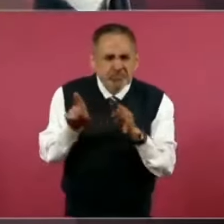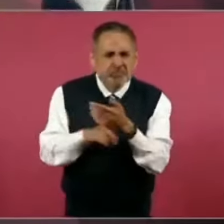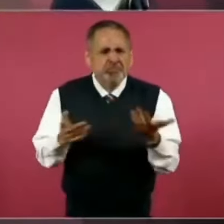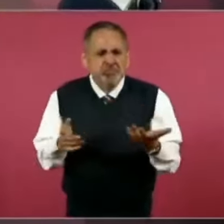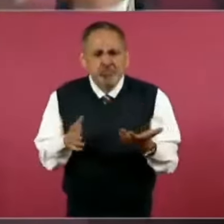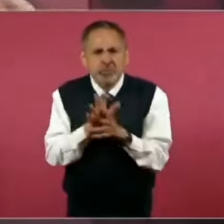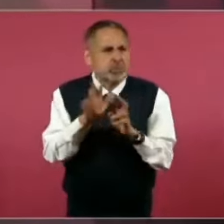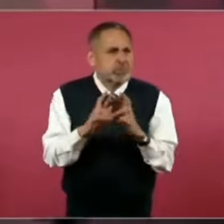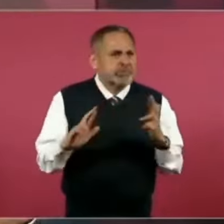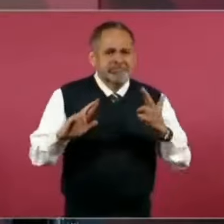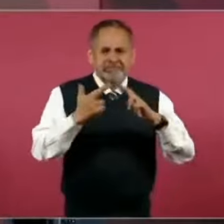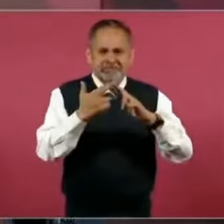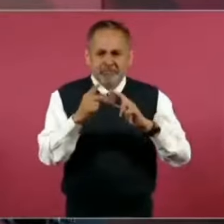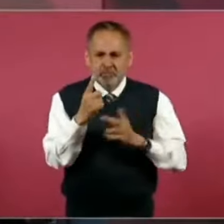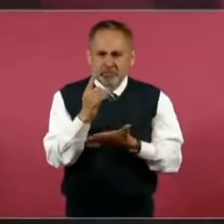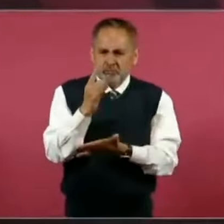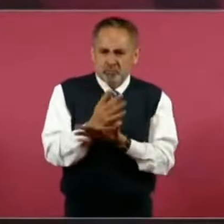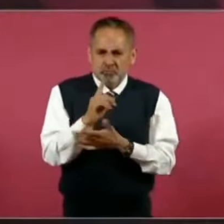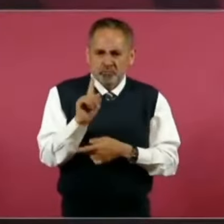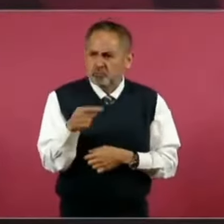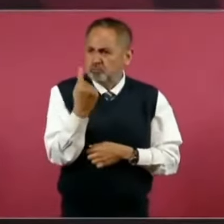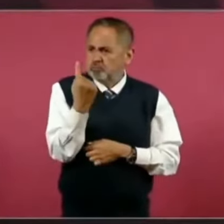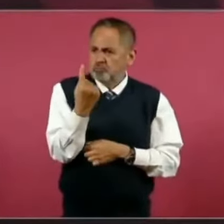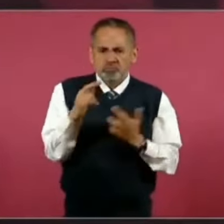una religión única,